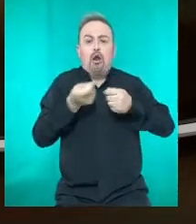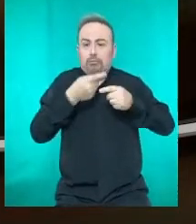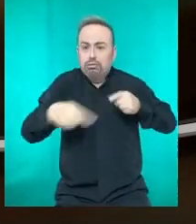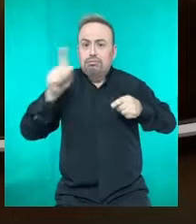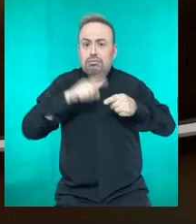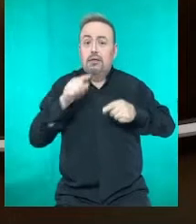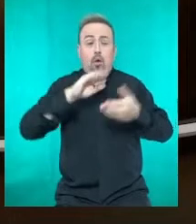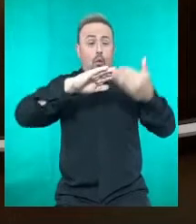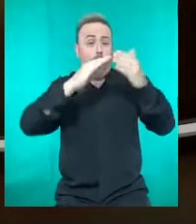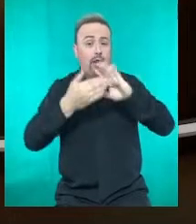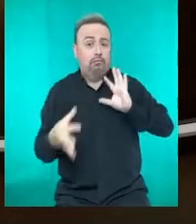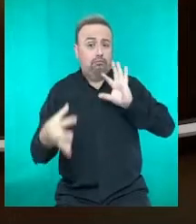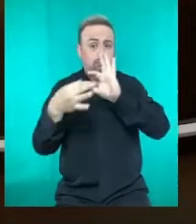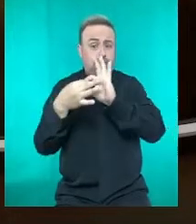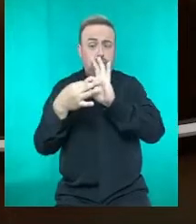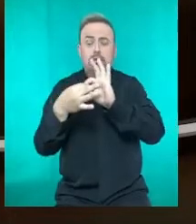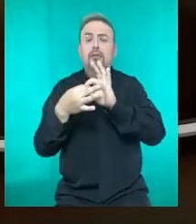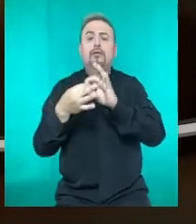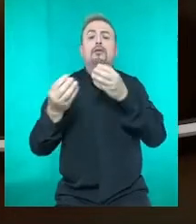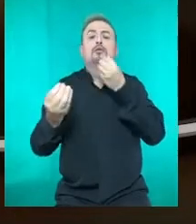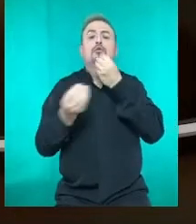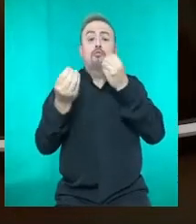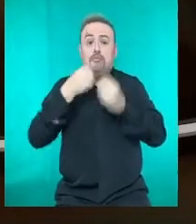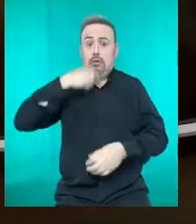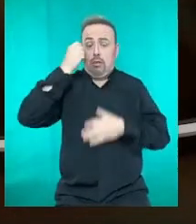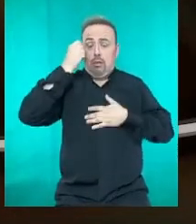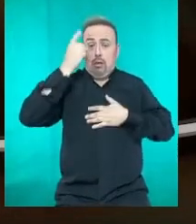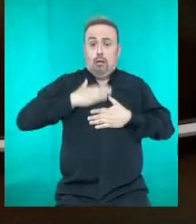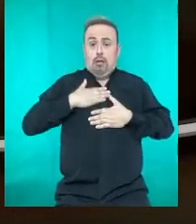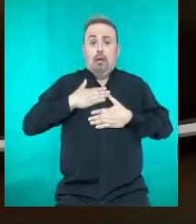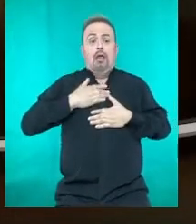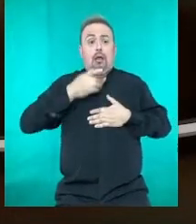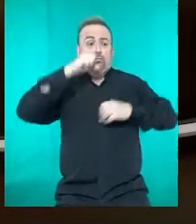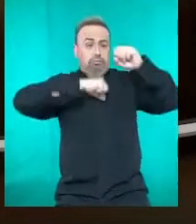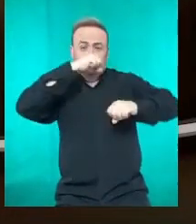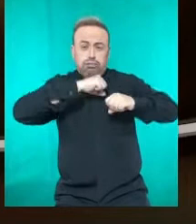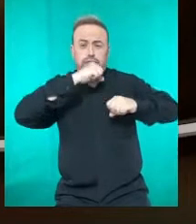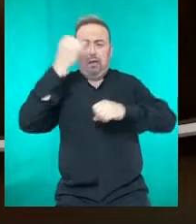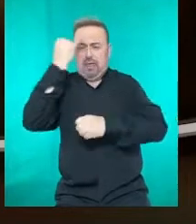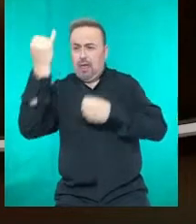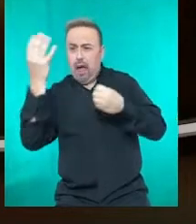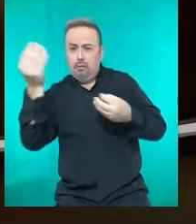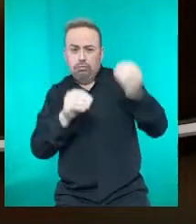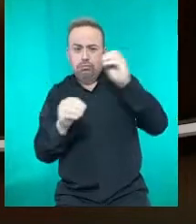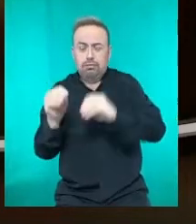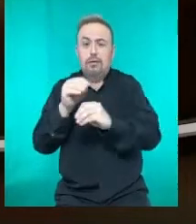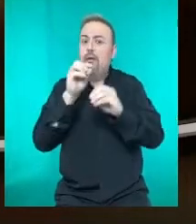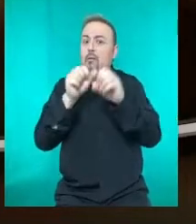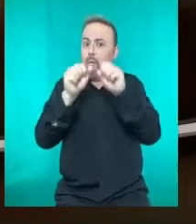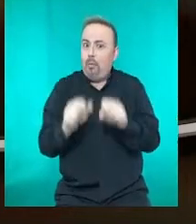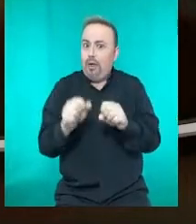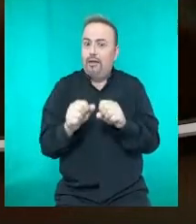las comunidades y tener en cuenta cómo la industria, juntando todo esto, aunando todas estas ideas, puede lograr un